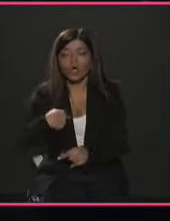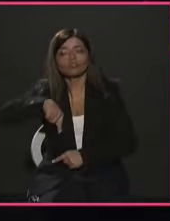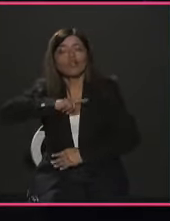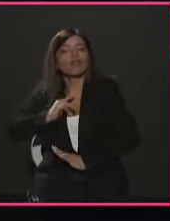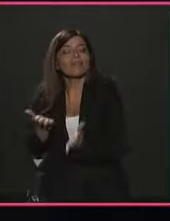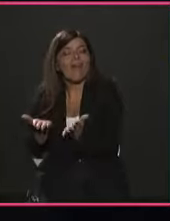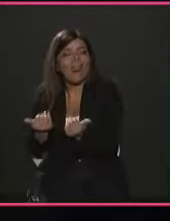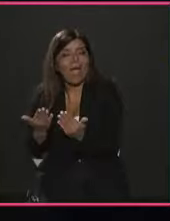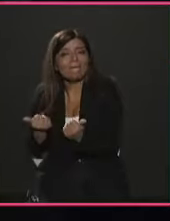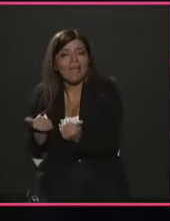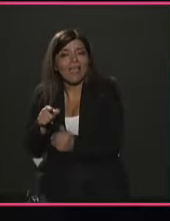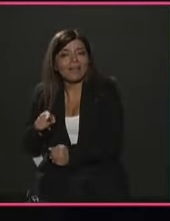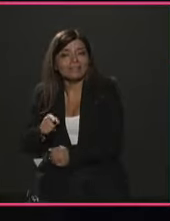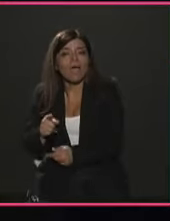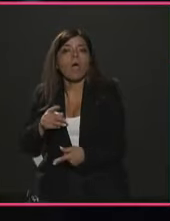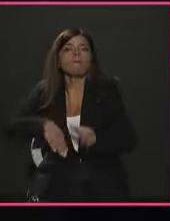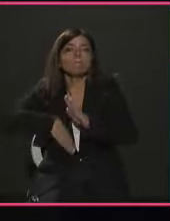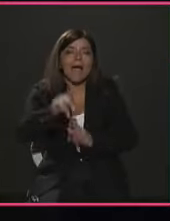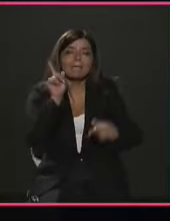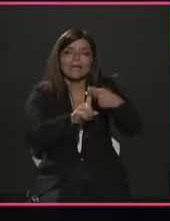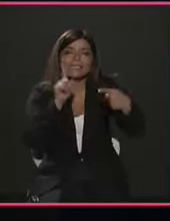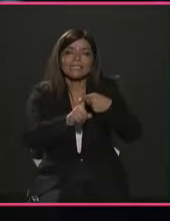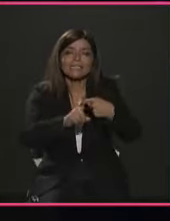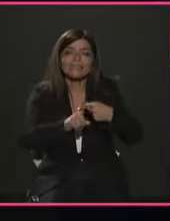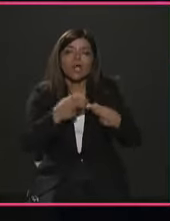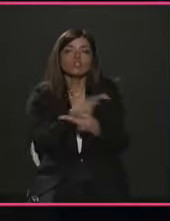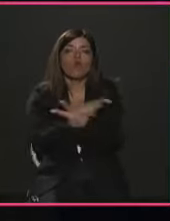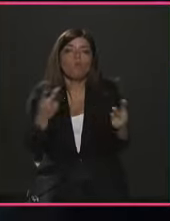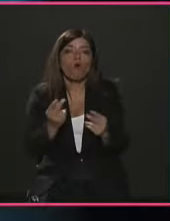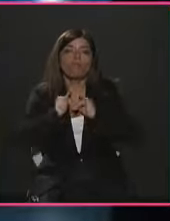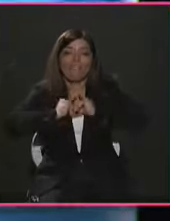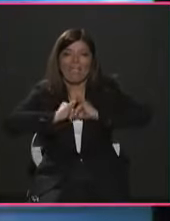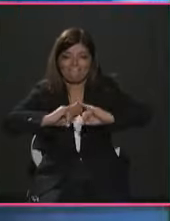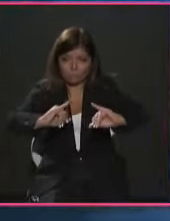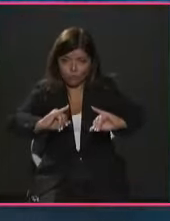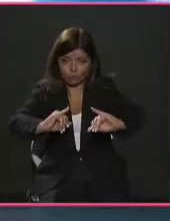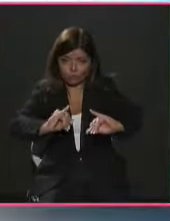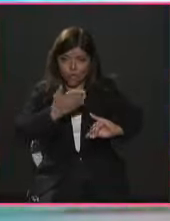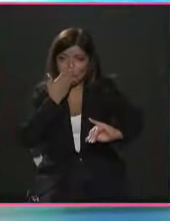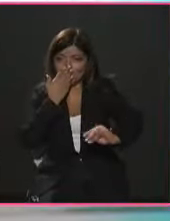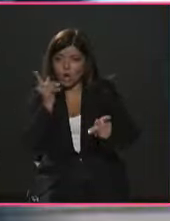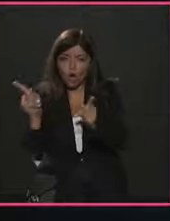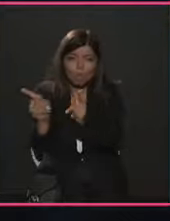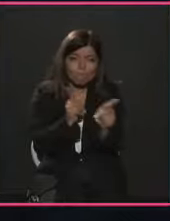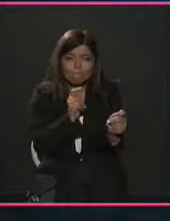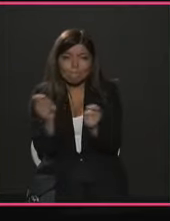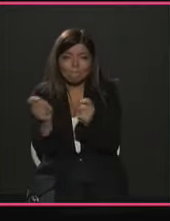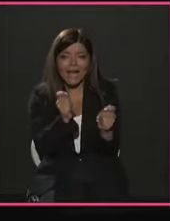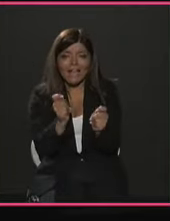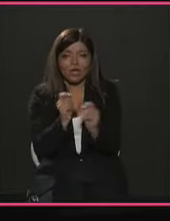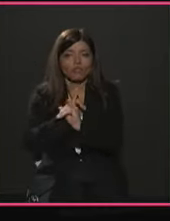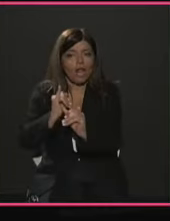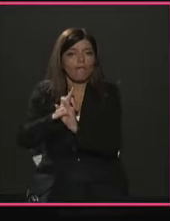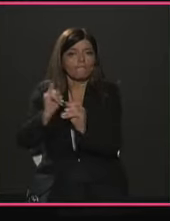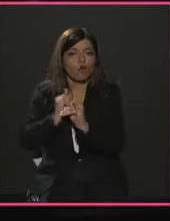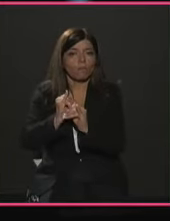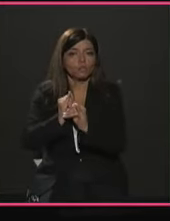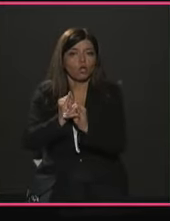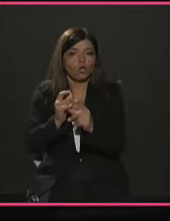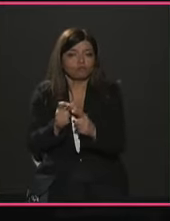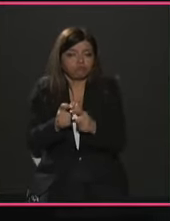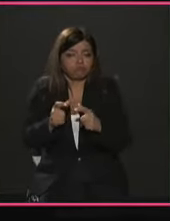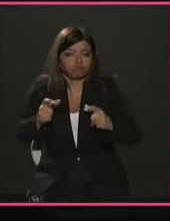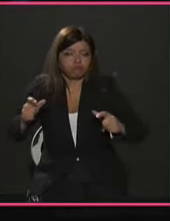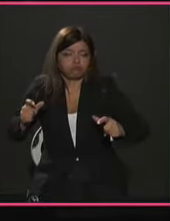esperanza de que tengamos más participación pública información y una mejor manejo de toda la manera en la que se está aumentando la